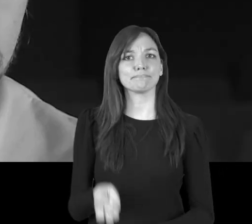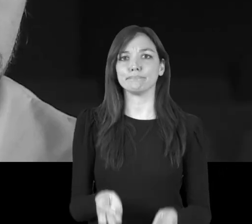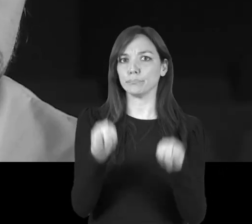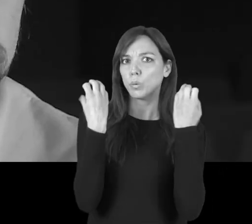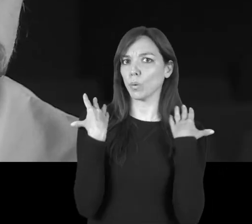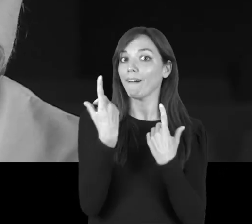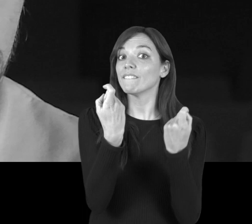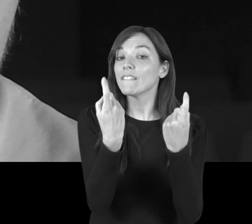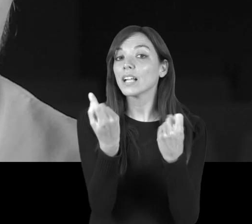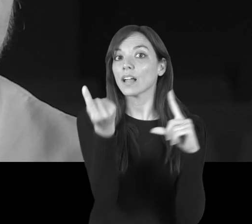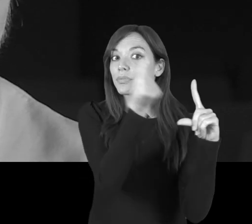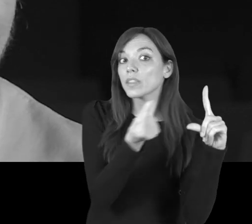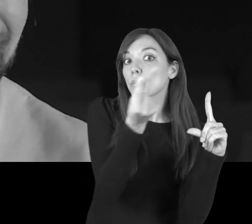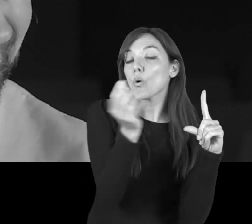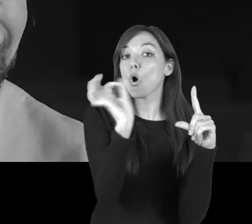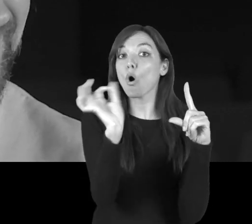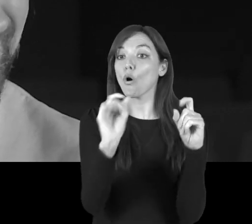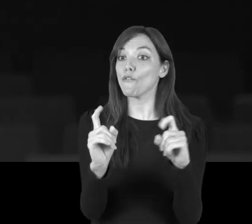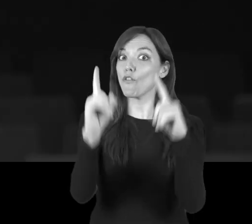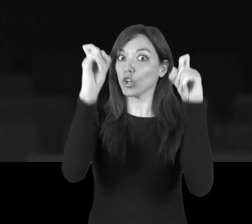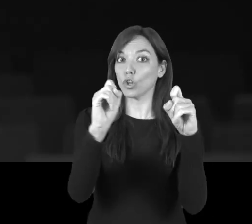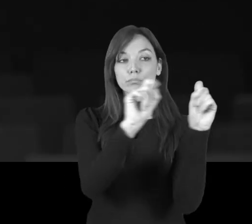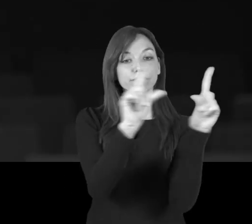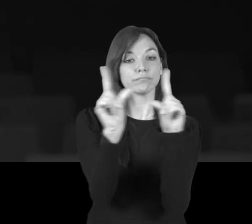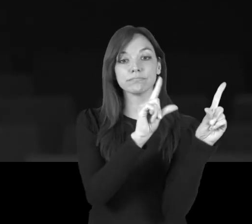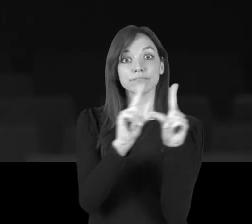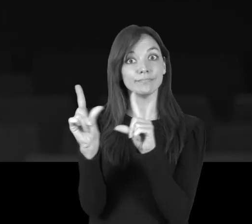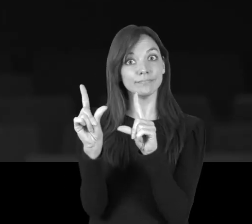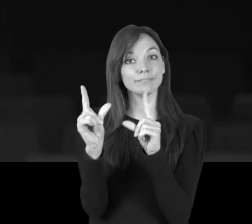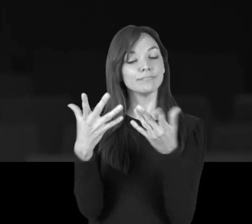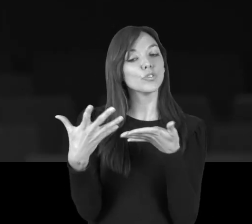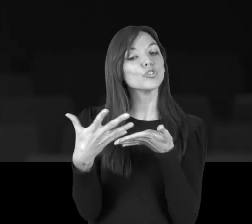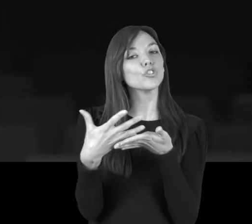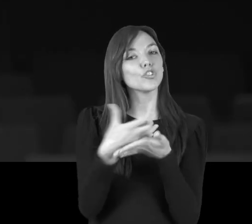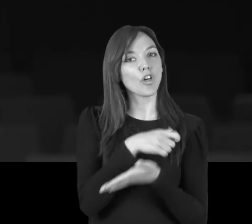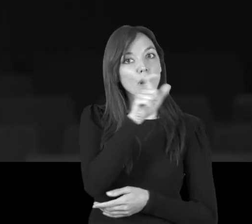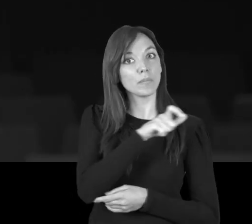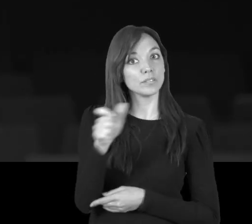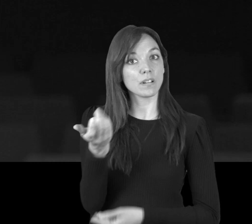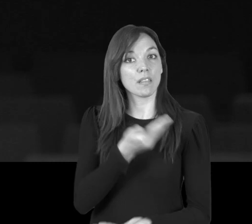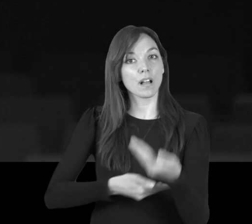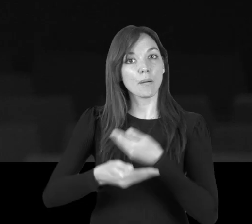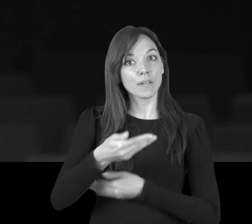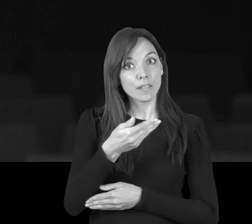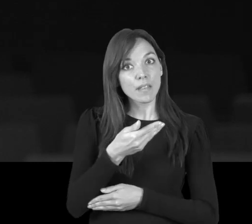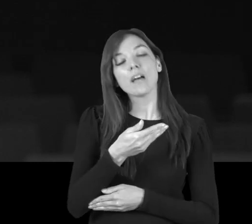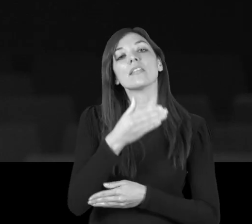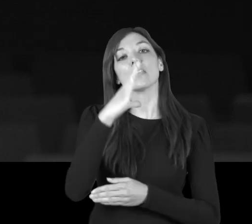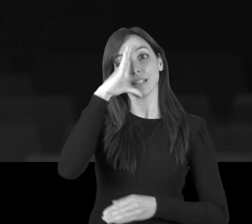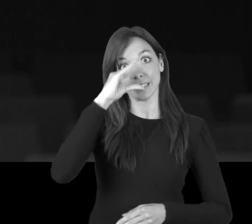monumentos, con dibujos o con fotos, entendemos